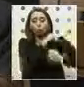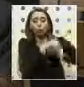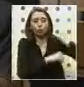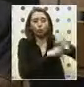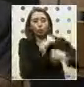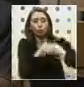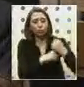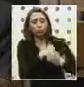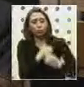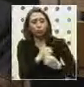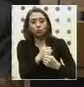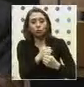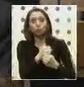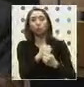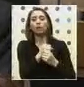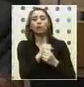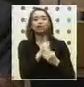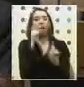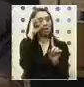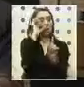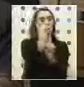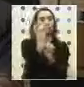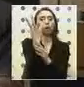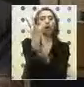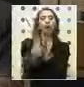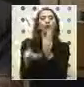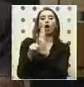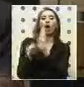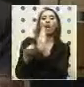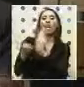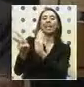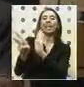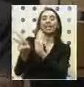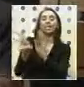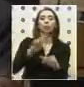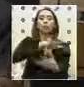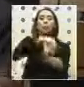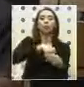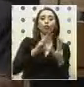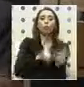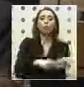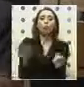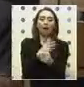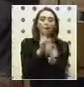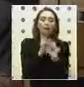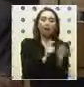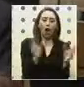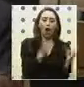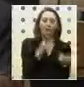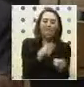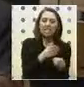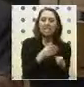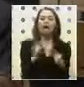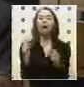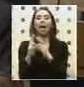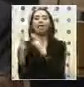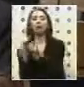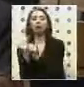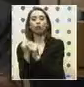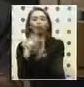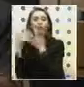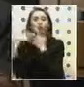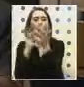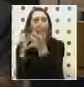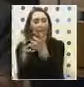que se tuvo que deslegitimar culturalmente primero el uso de la violencia en el núcleo familiar, en las relaciones laborales, en el entorno